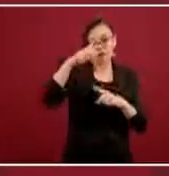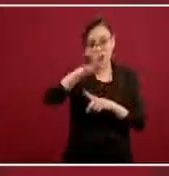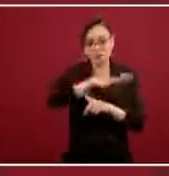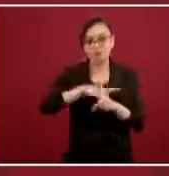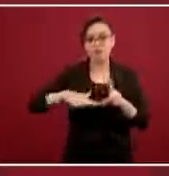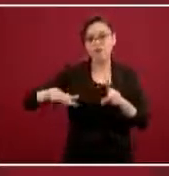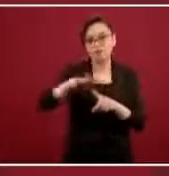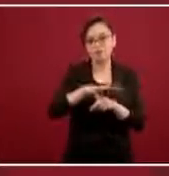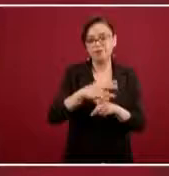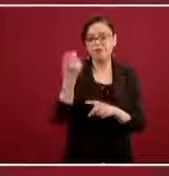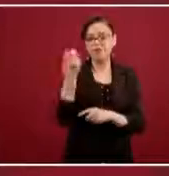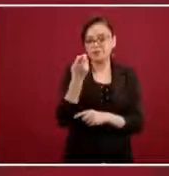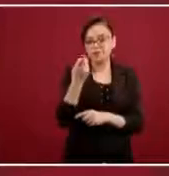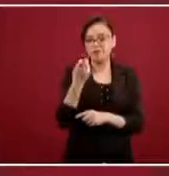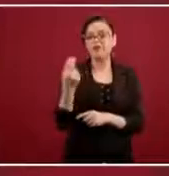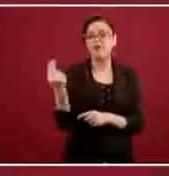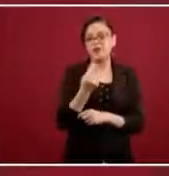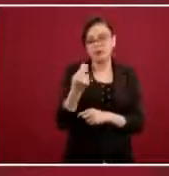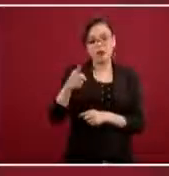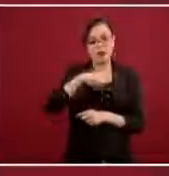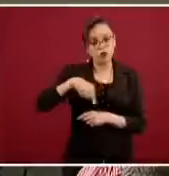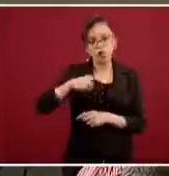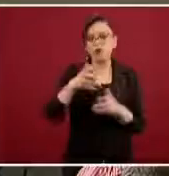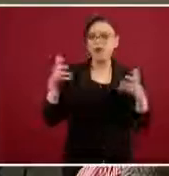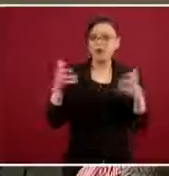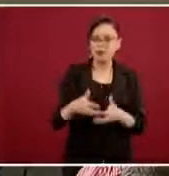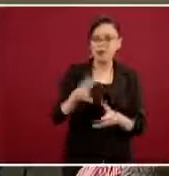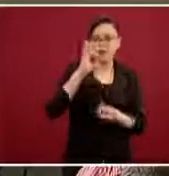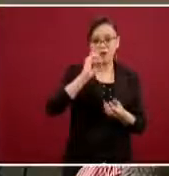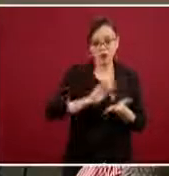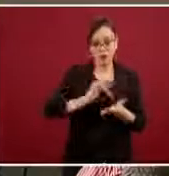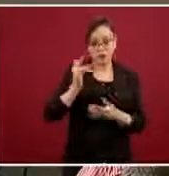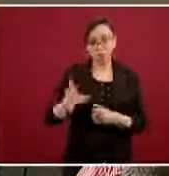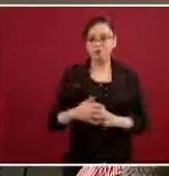positivo. Creo que es lo mejor que podemos hacer. Muchas